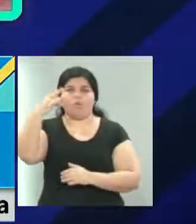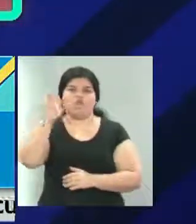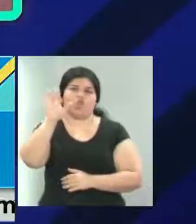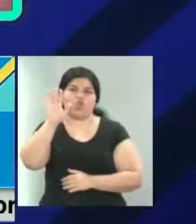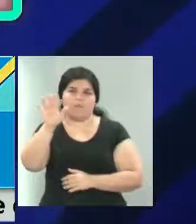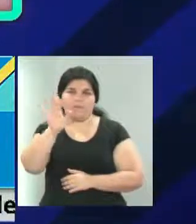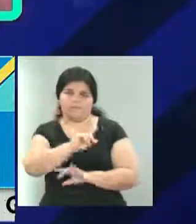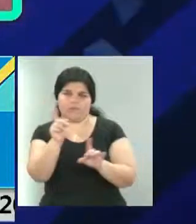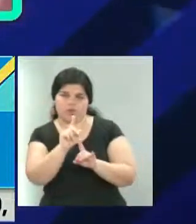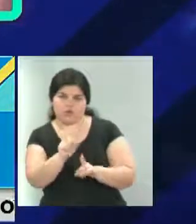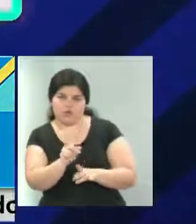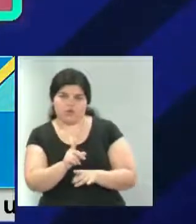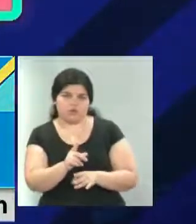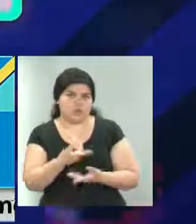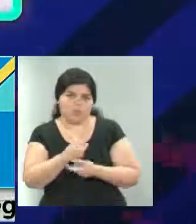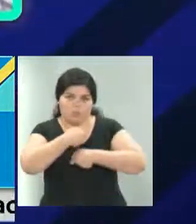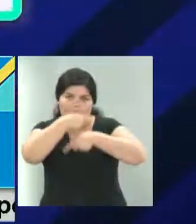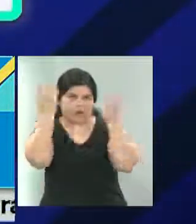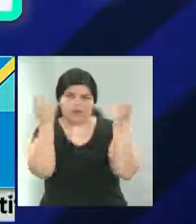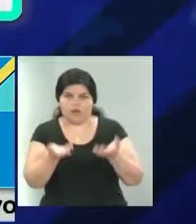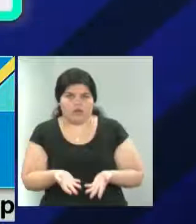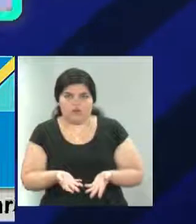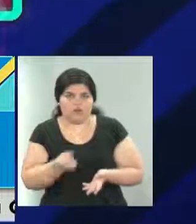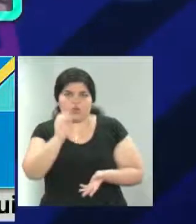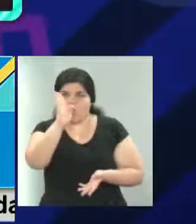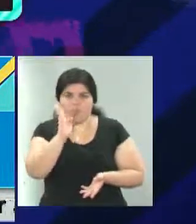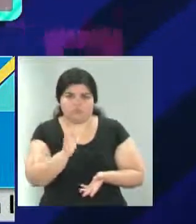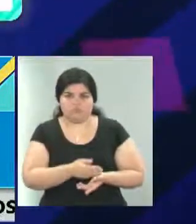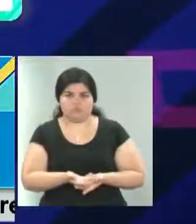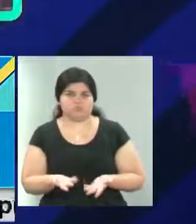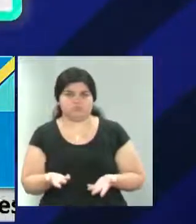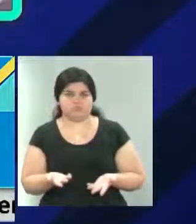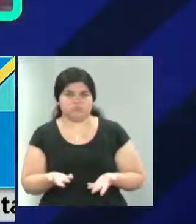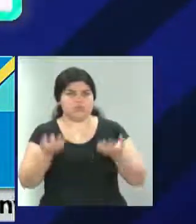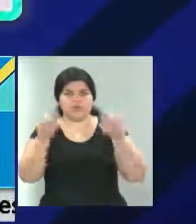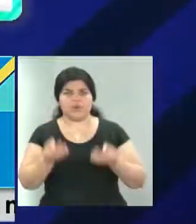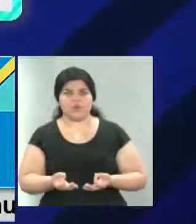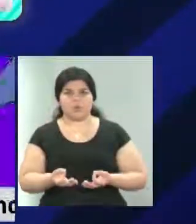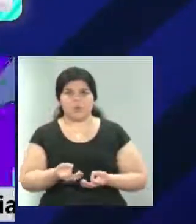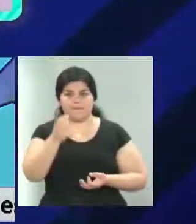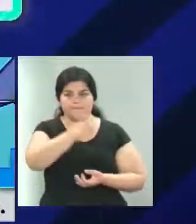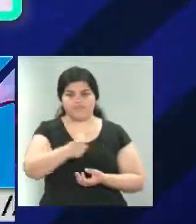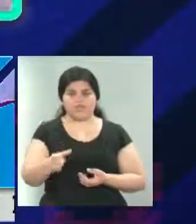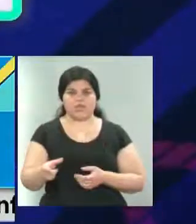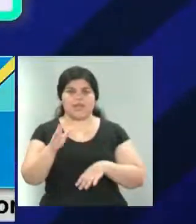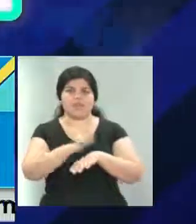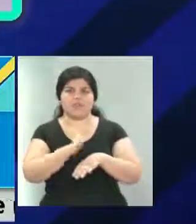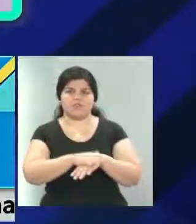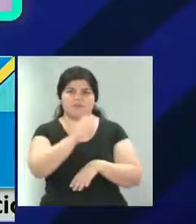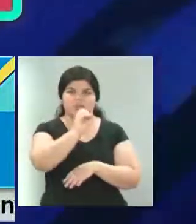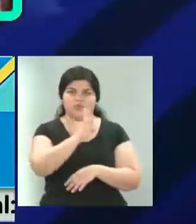cualquier club, pero no están dispuestos, te puedo asegurar, los dirigentes a sentarse y